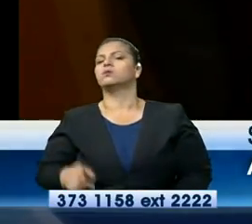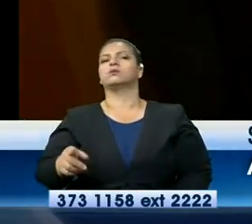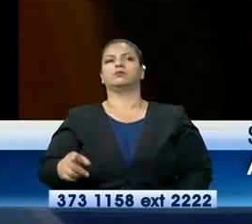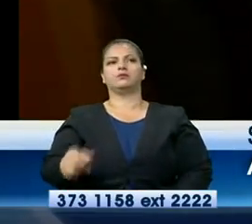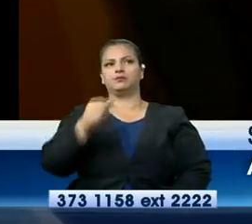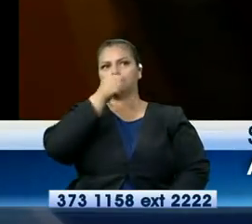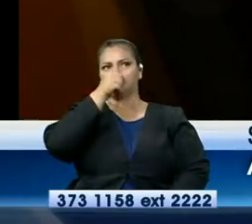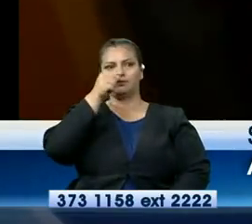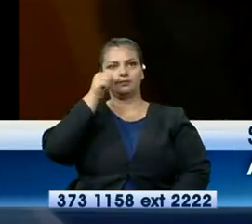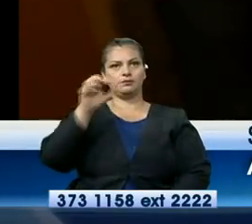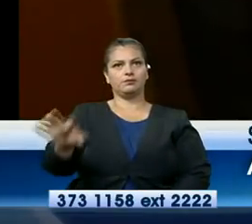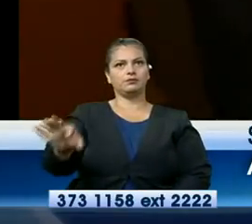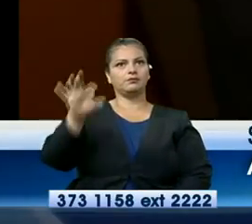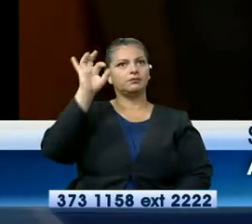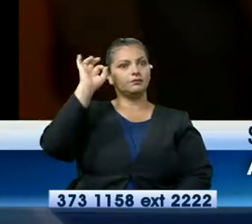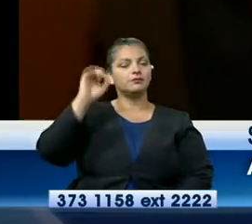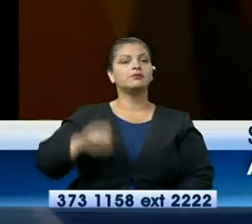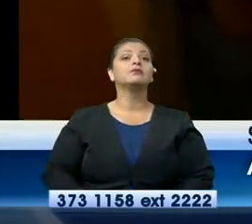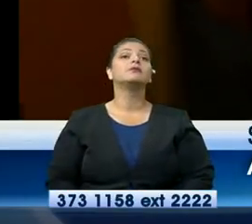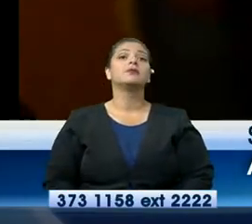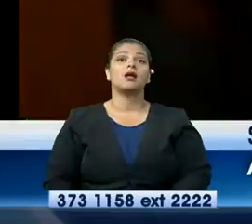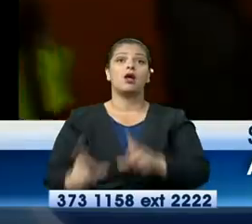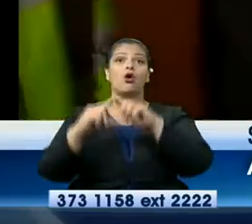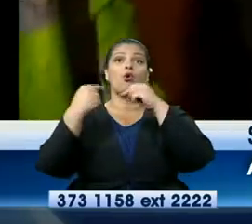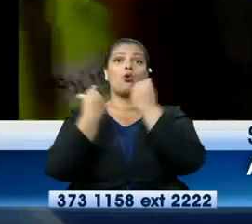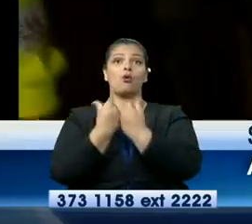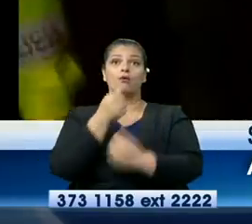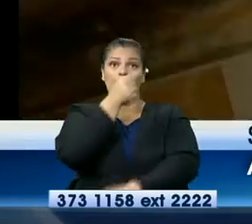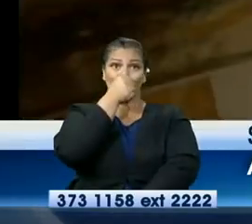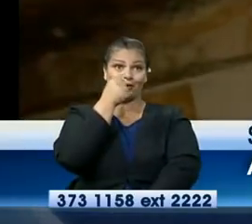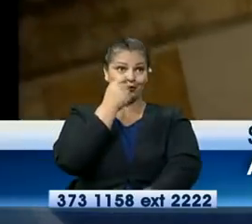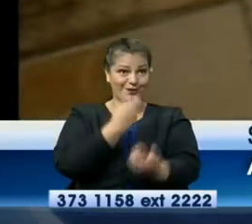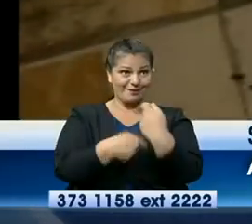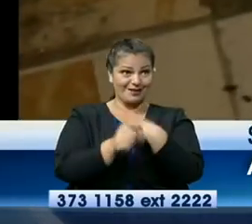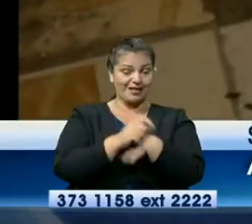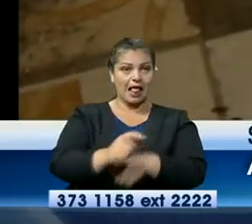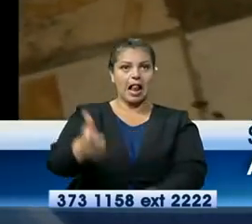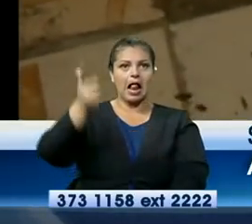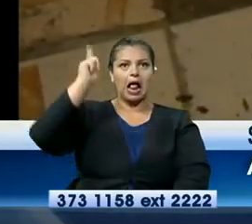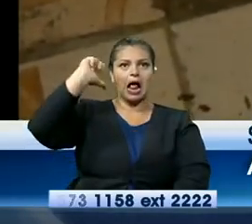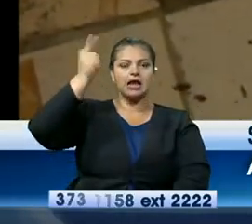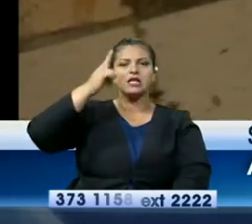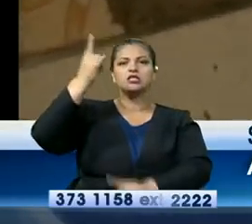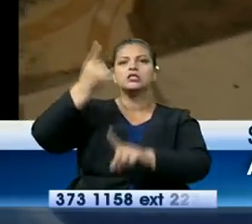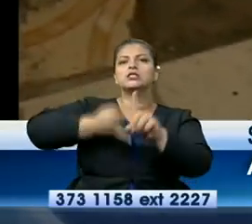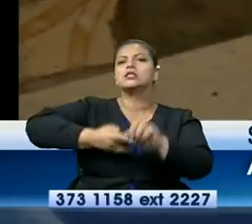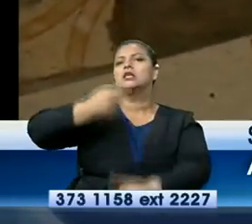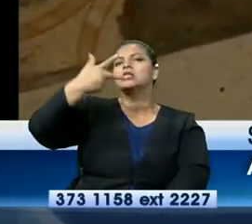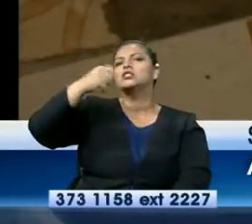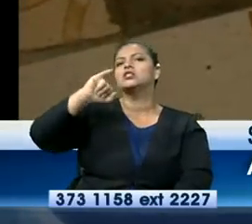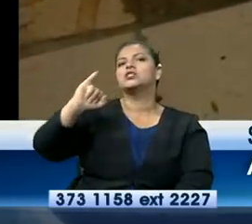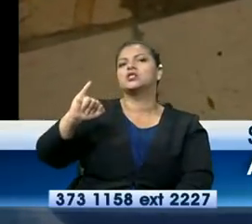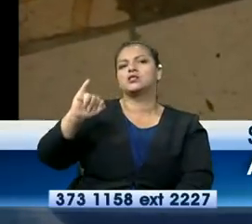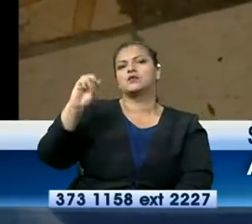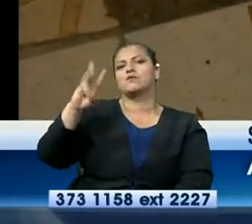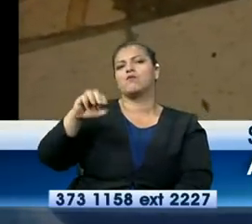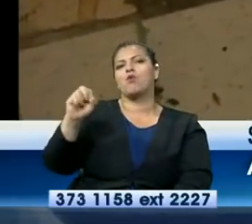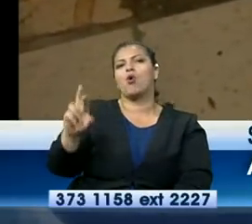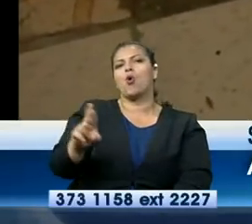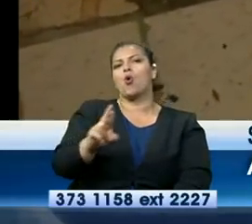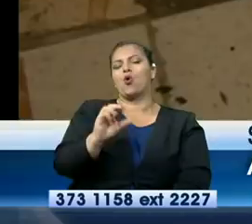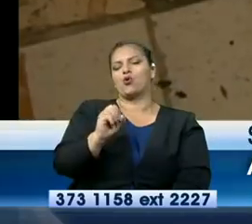microtraficantes a la que la policía ya le venía haciendo seguimiento desde hace algunas semanas atrás es el día de la decisión